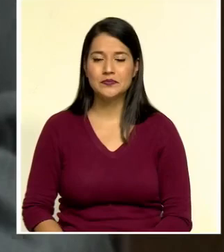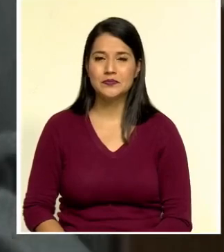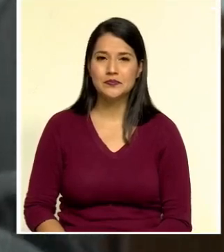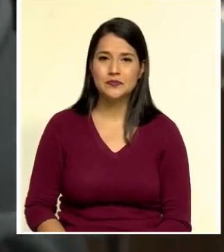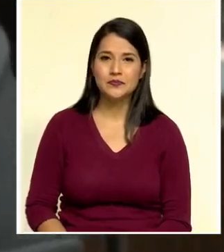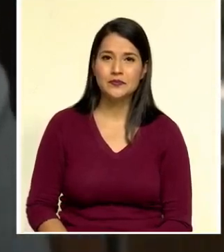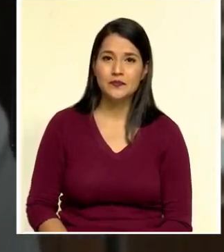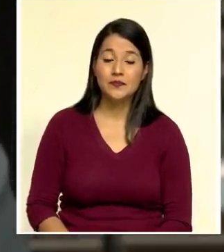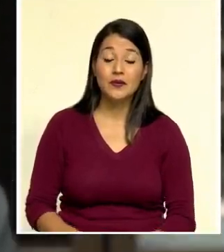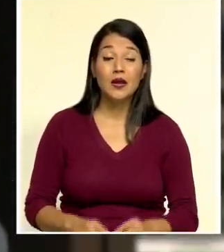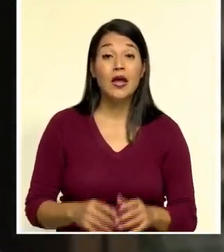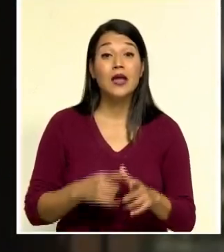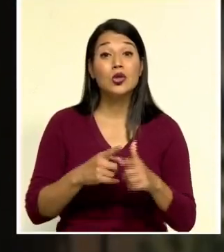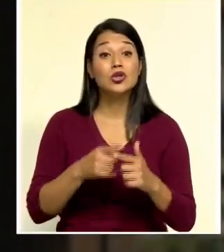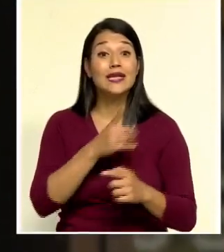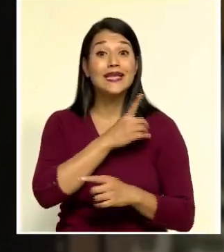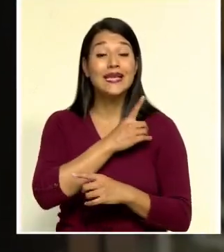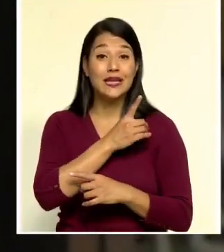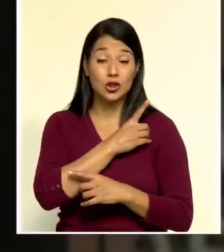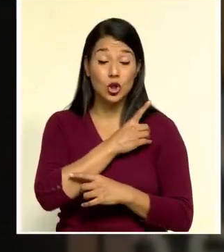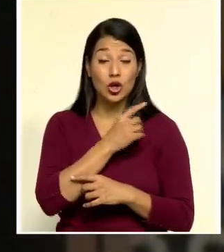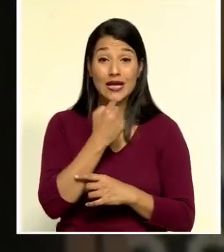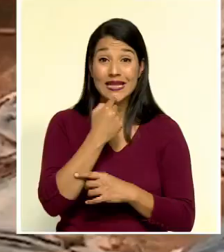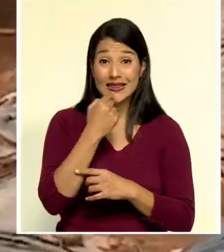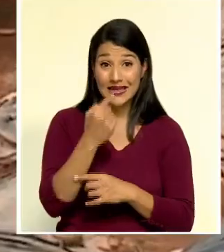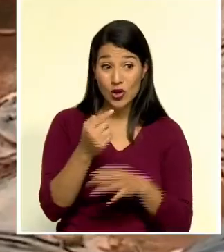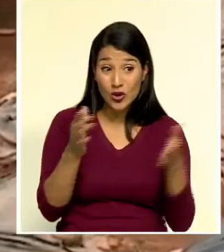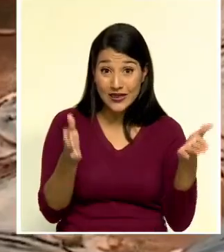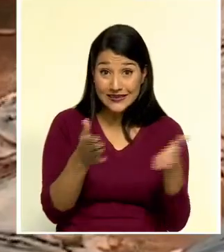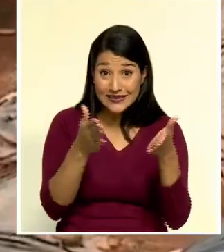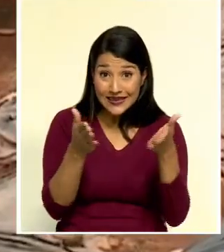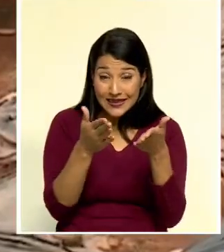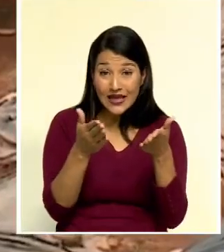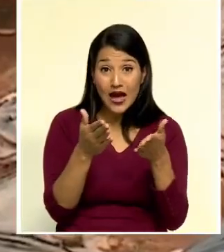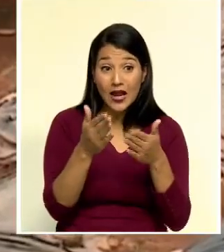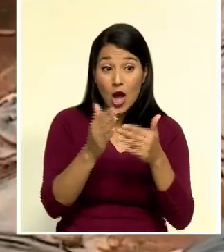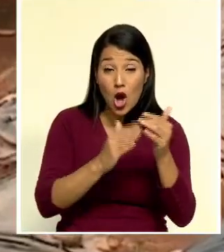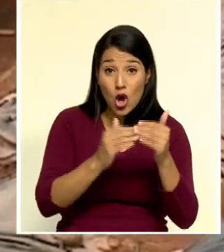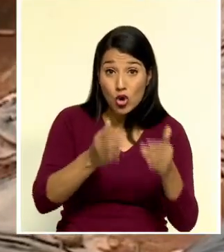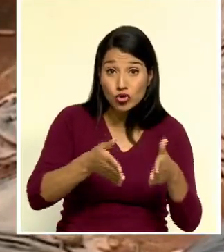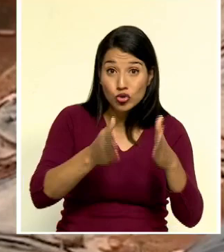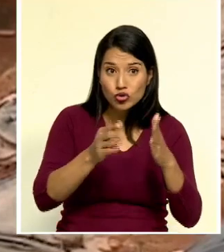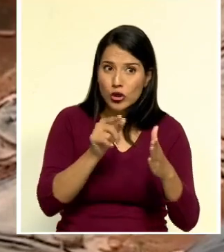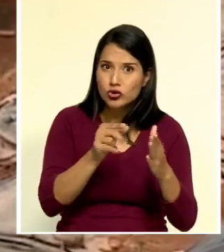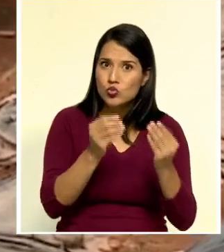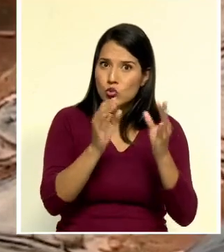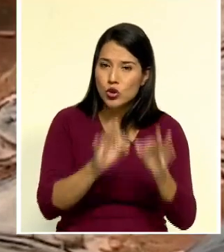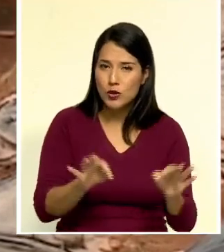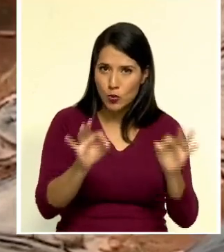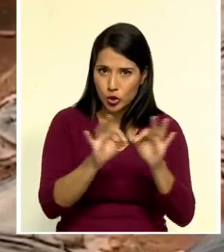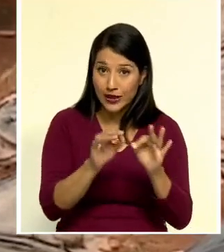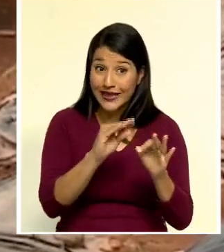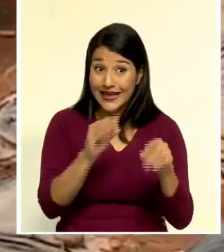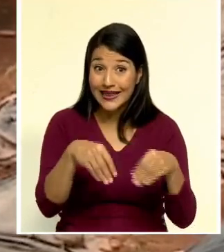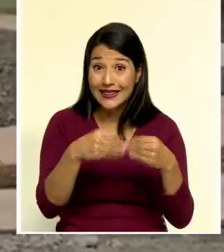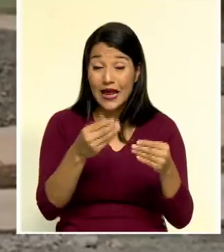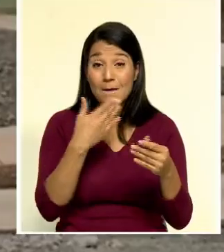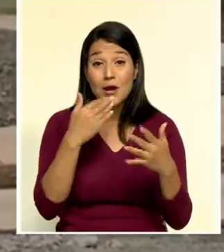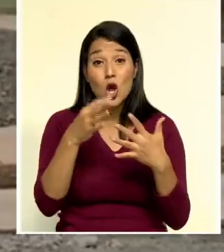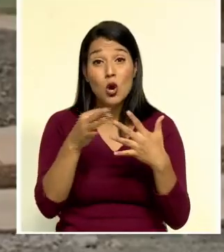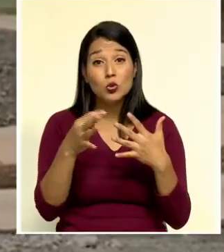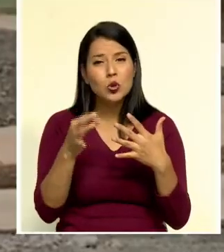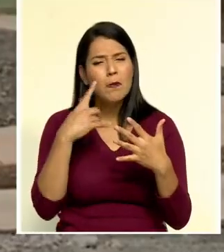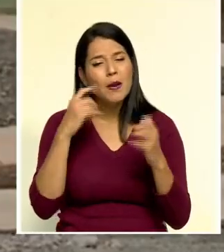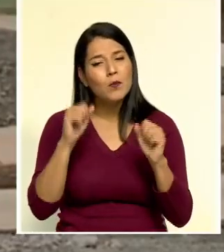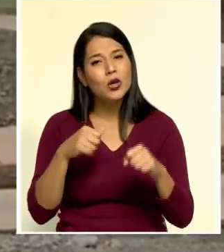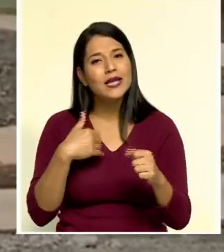En este sentido, el director del CEFIA señaló que incentivar el sector de la construcción será clave y ofrecer mejores opciones para acceso a bonos